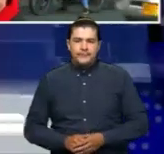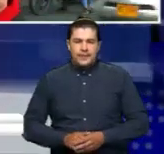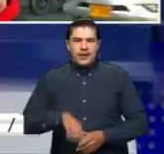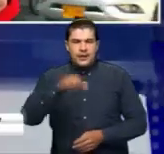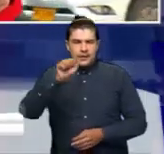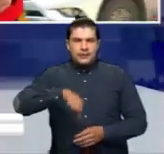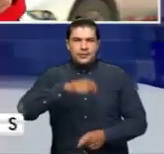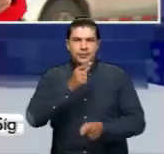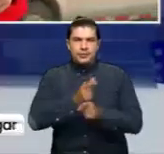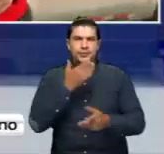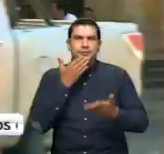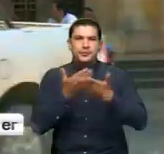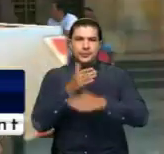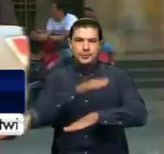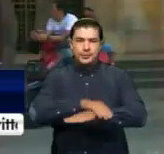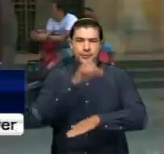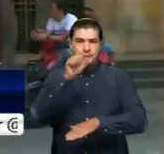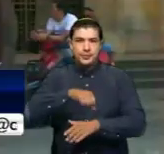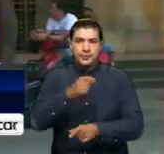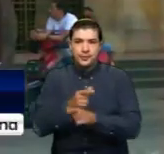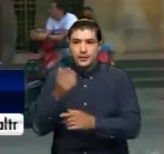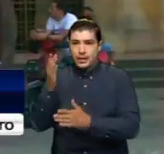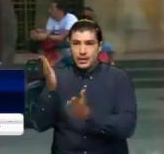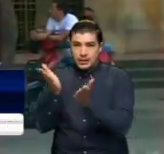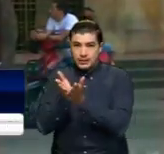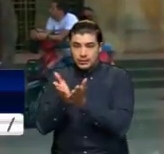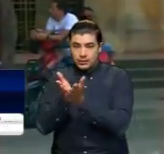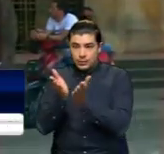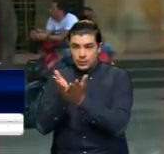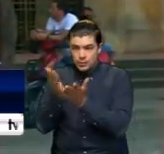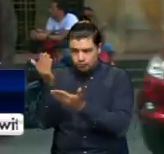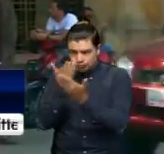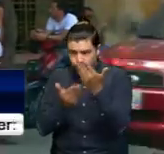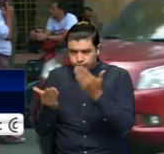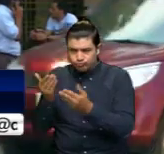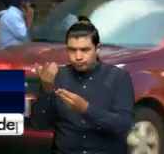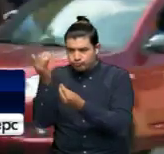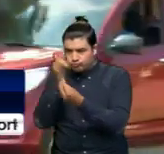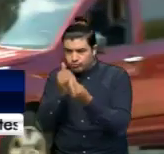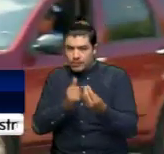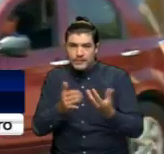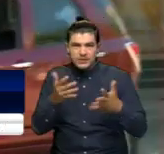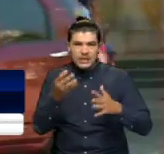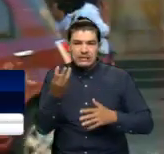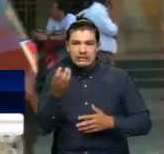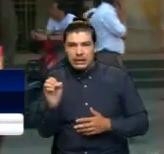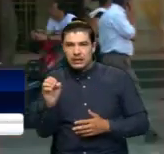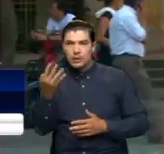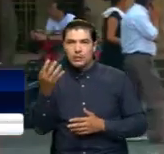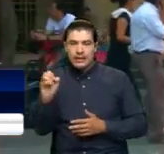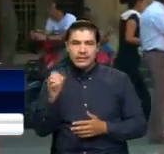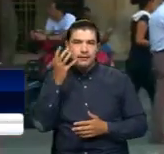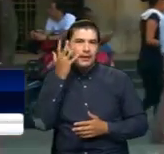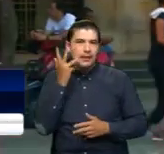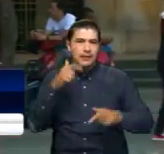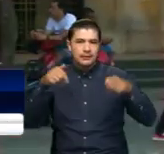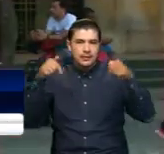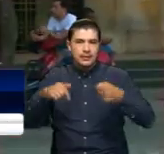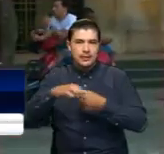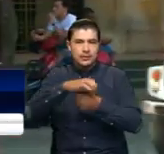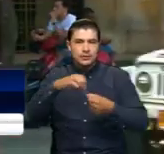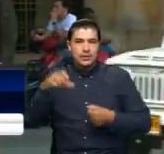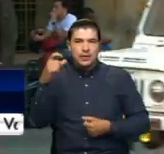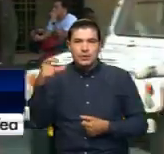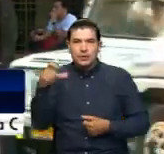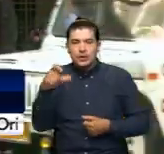Así es, muy buenas tardes. Pues estudios que estarán tardando entre 30 y 40 días aquí en la capital del norte de Santander